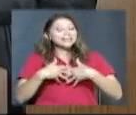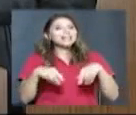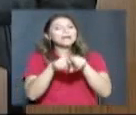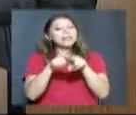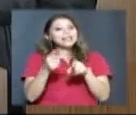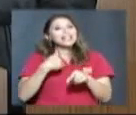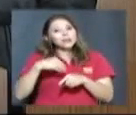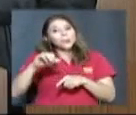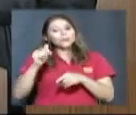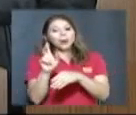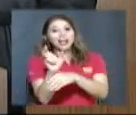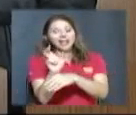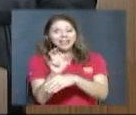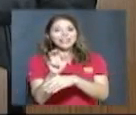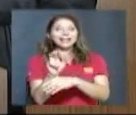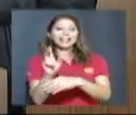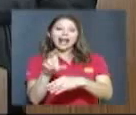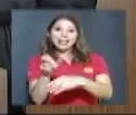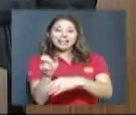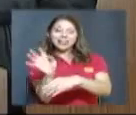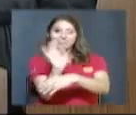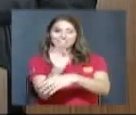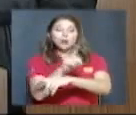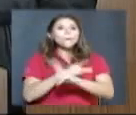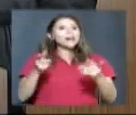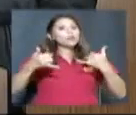Sutel para emitir